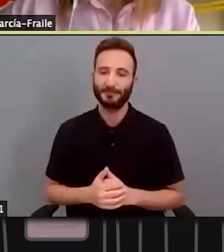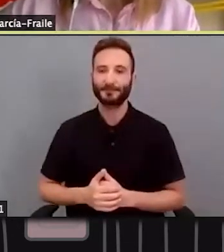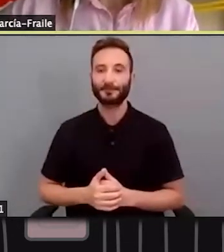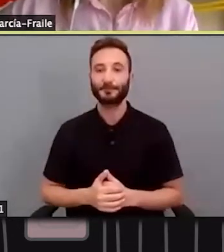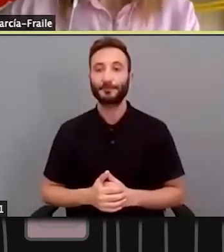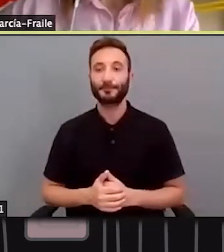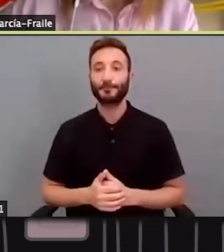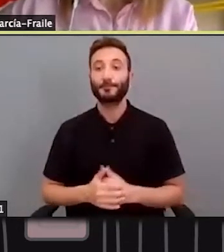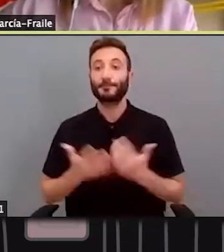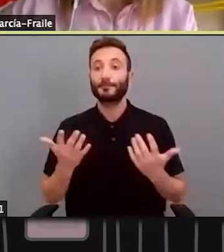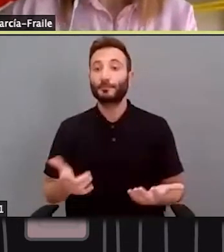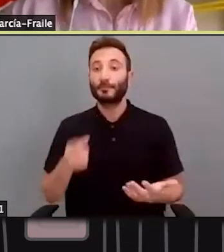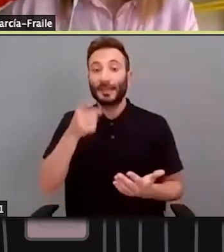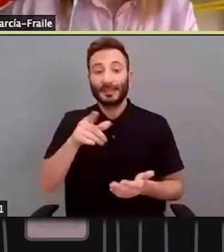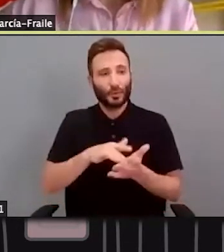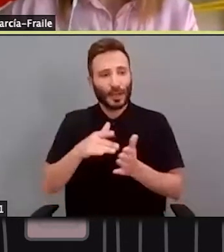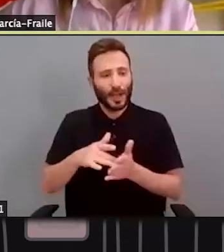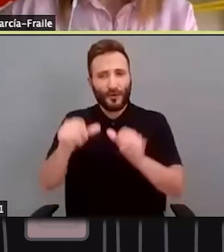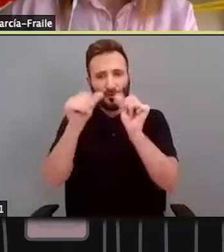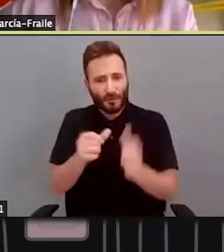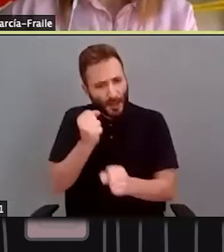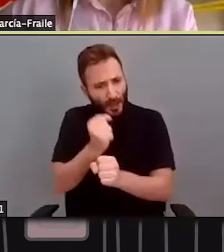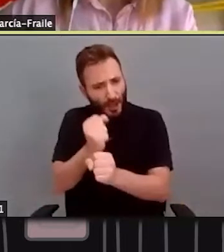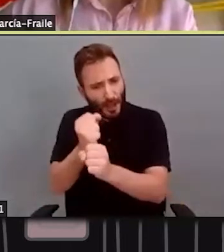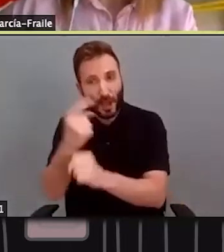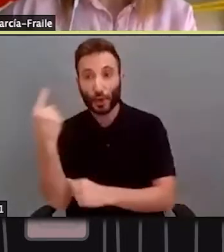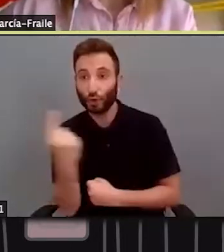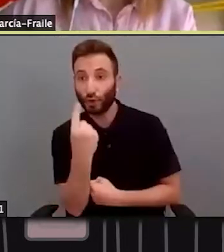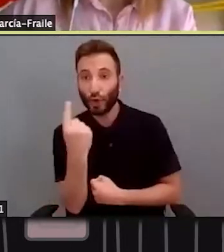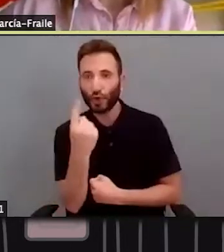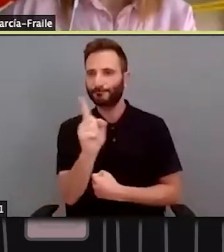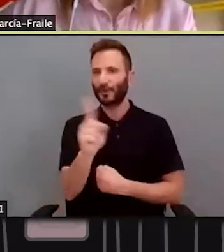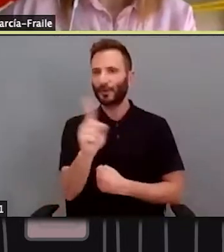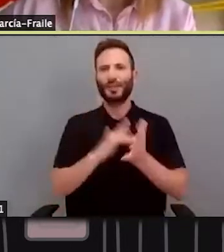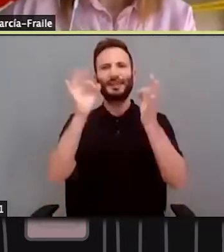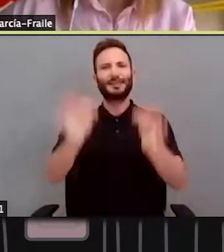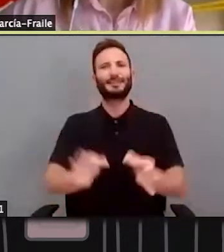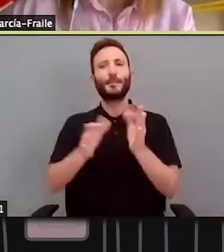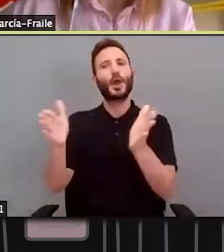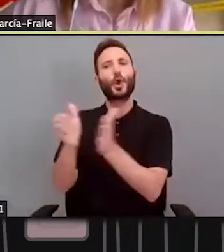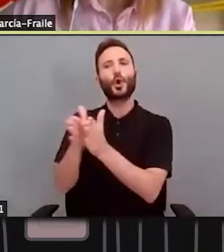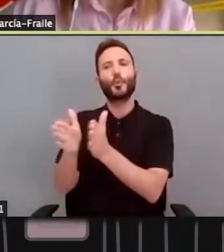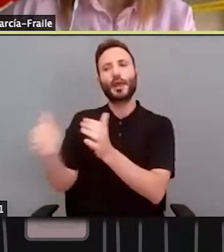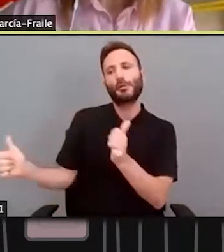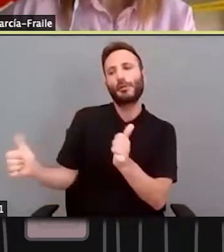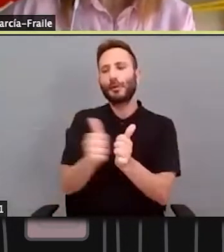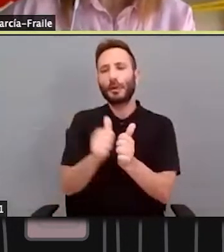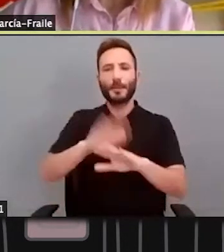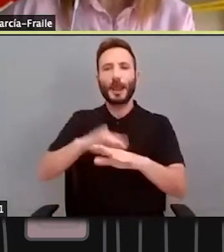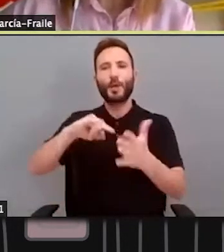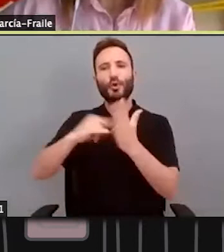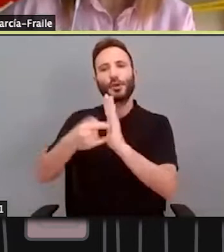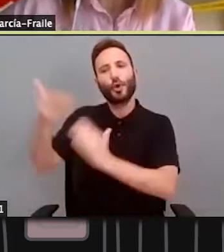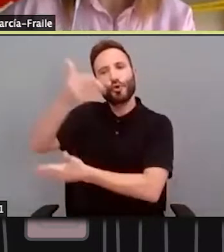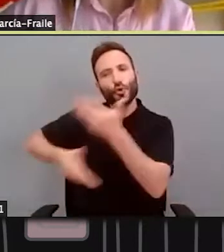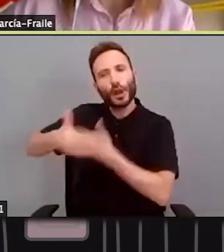Pero este camino no lo hacemos solos. Tratamos de rodearnos siempre de los mejores compañeros para crear o desarrollar proyectos juntos. Por eso, y